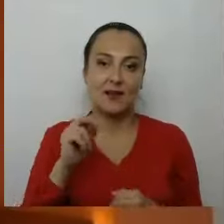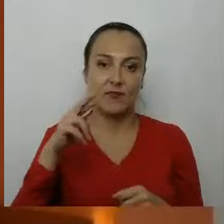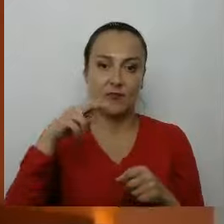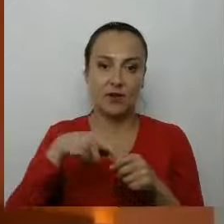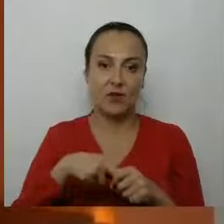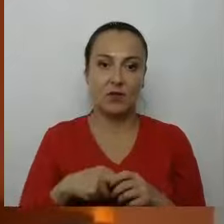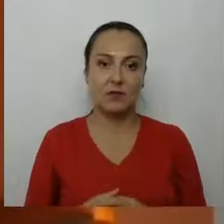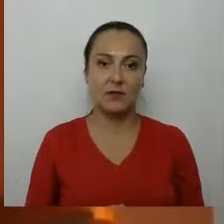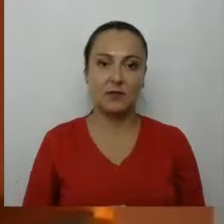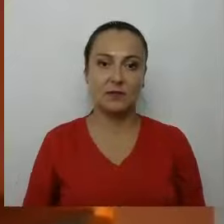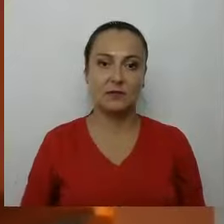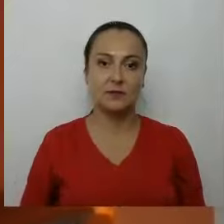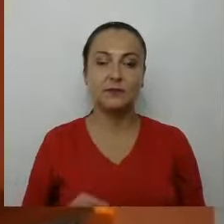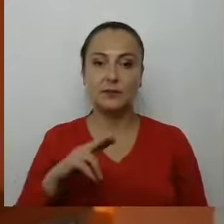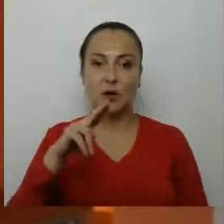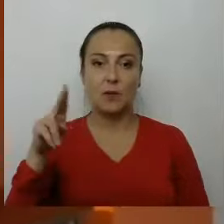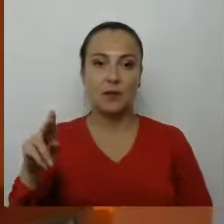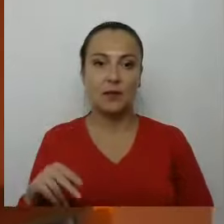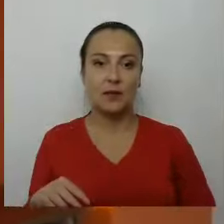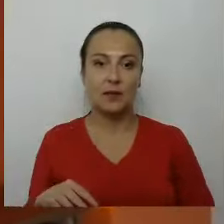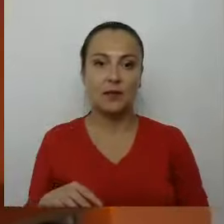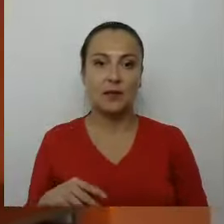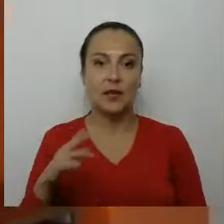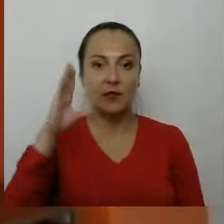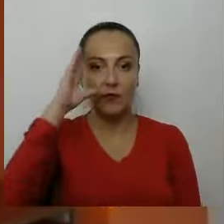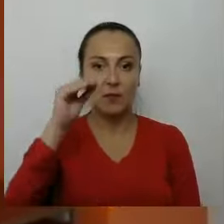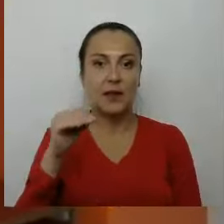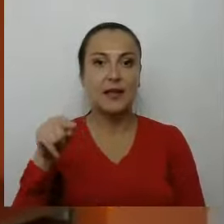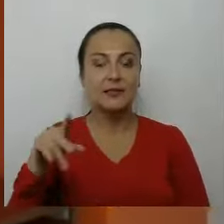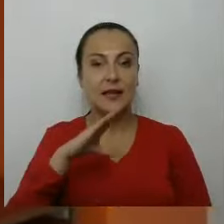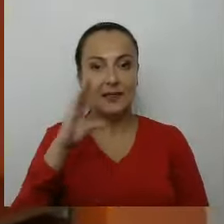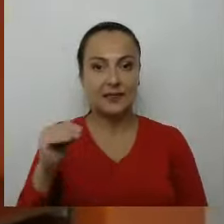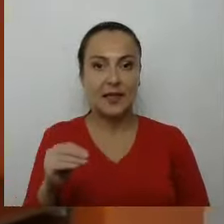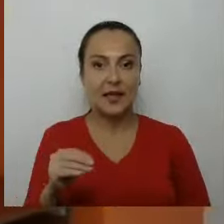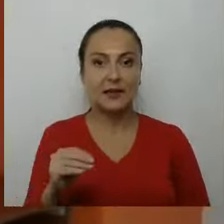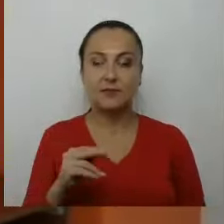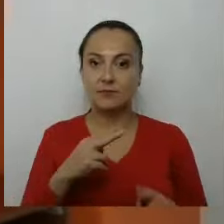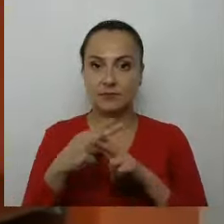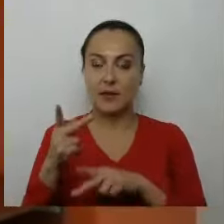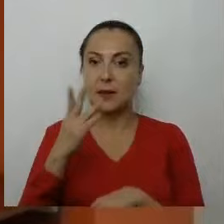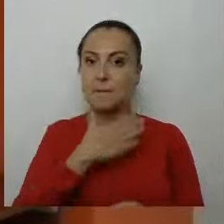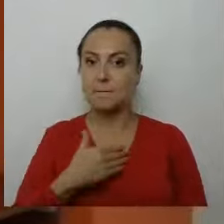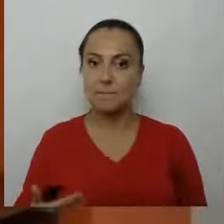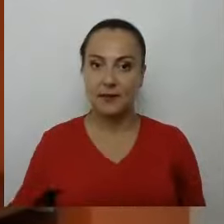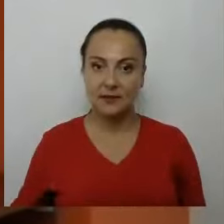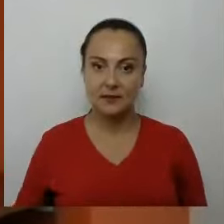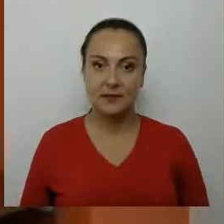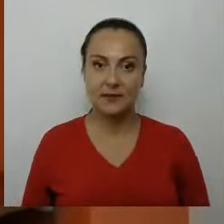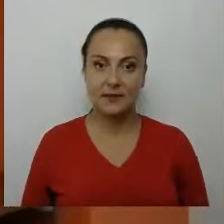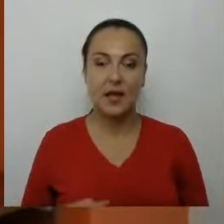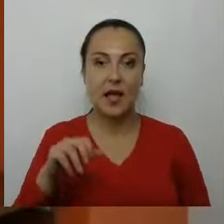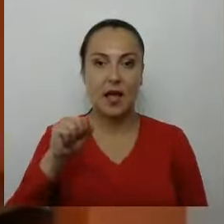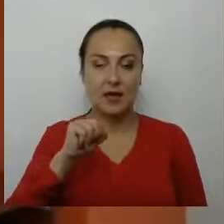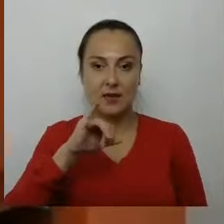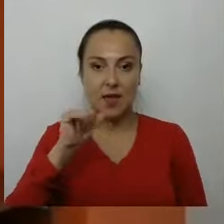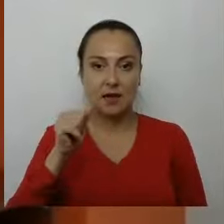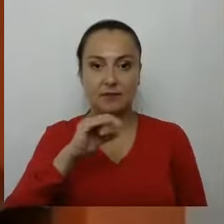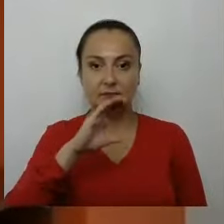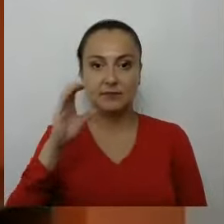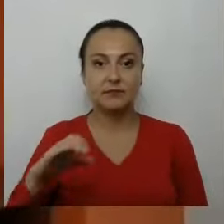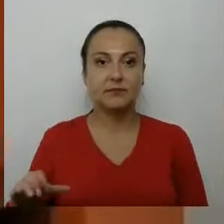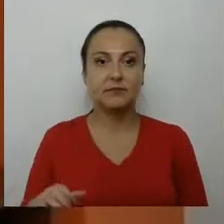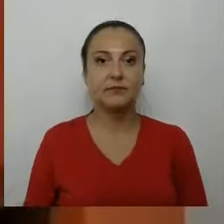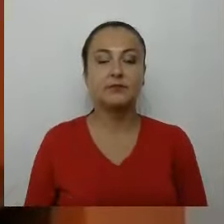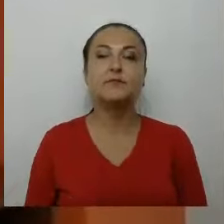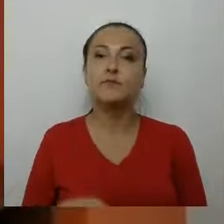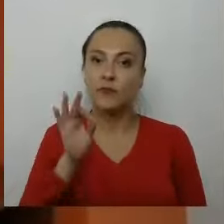Estimadas compañeras y compañeros, quiero informarles que esta tarde seré designado presidente ejecutivo de Acueductos y Alcantarillados, que sin lugar a dudas